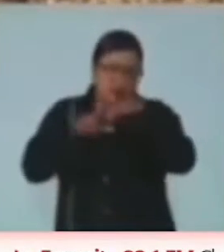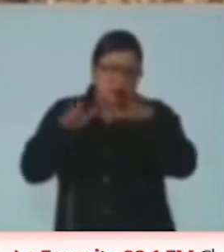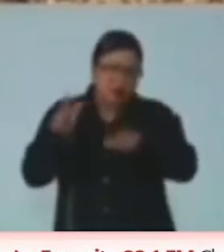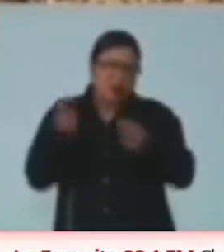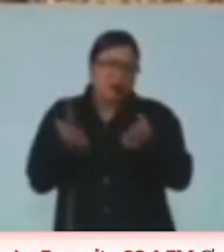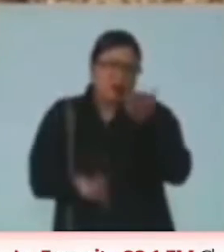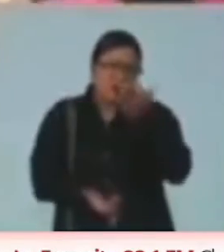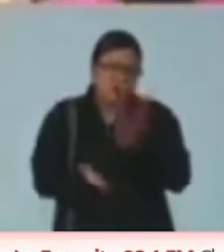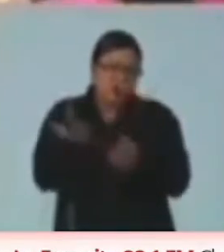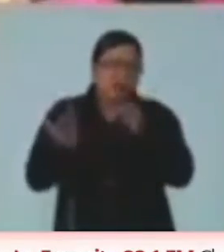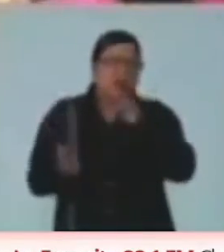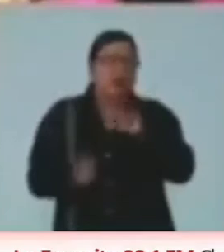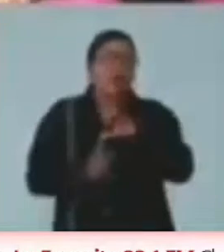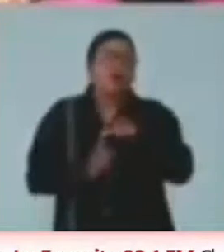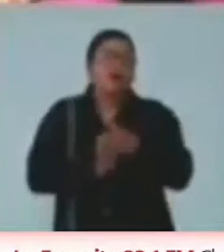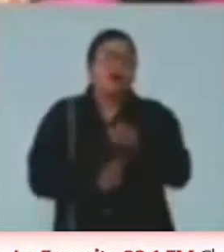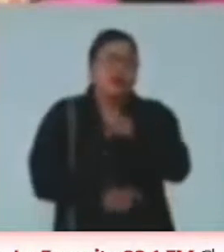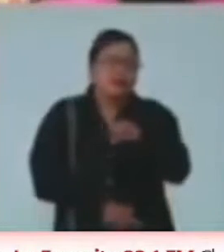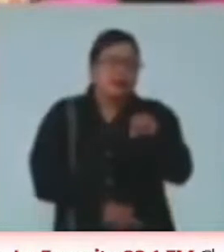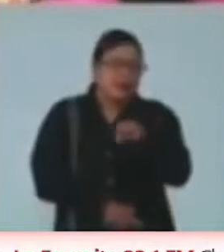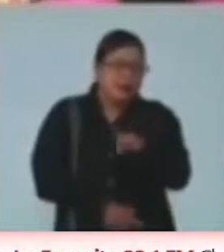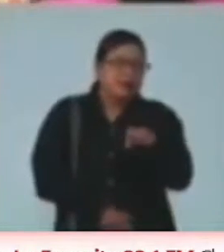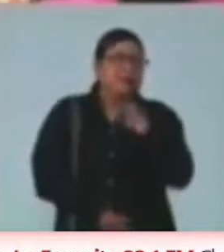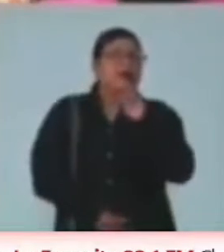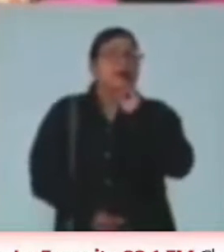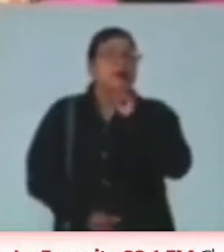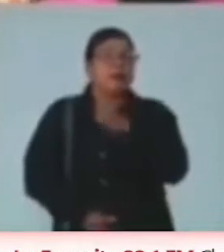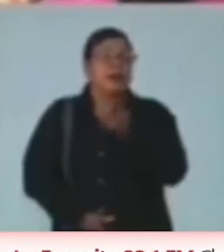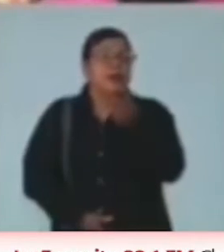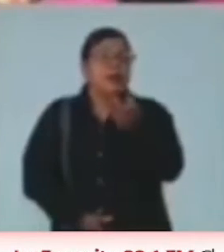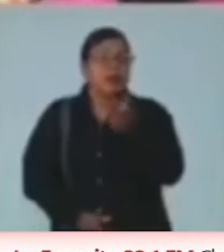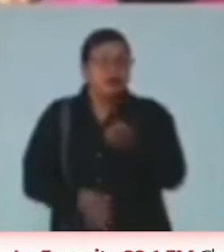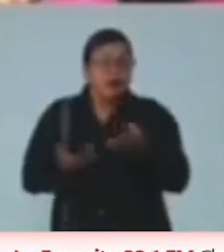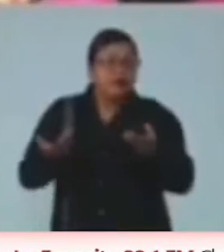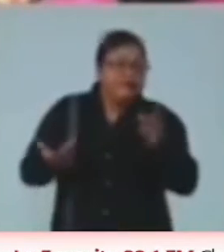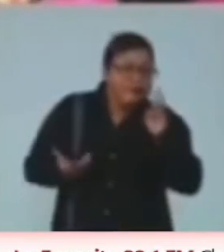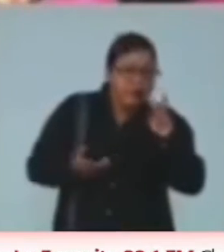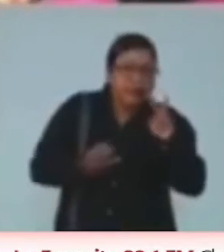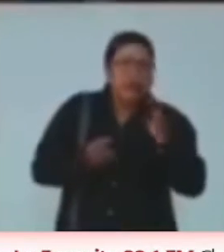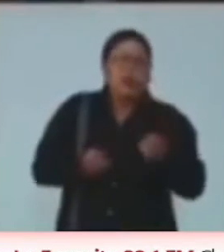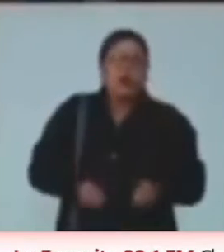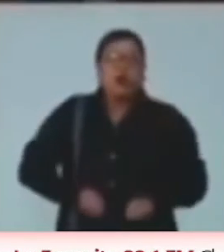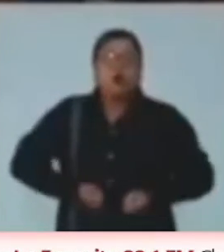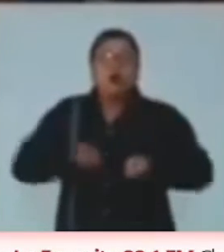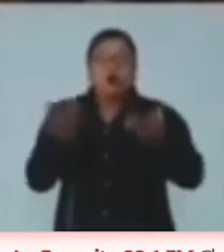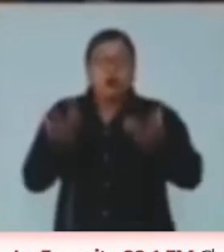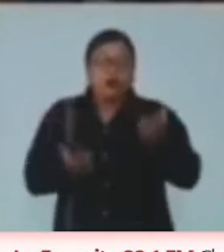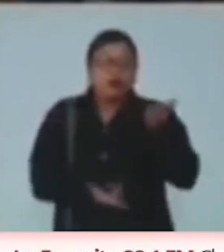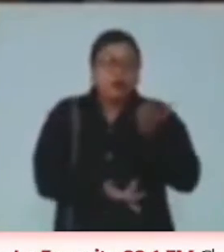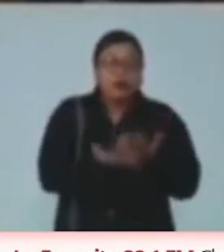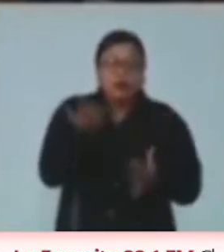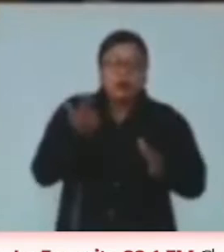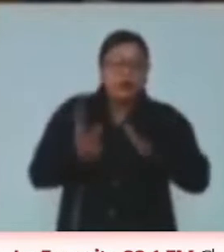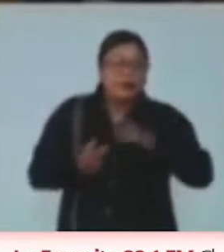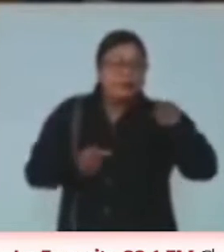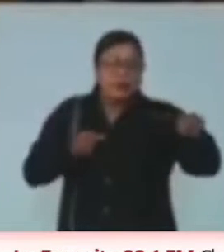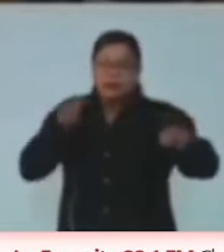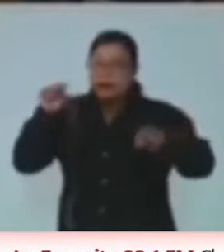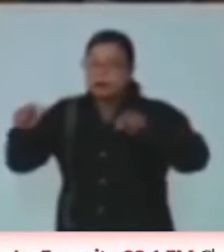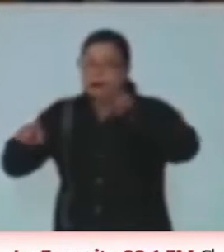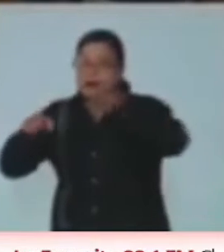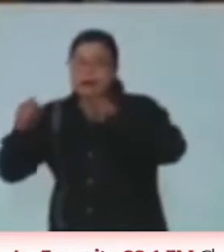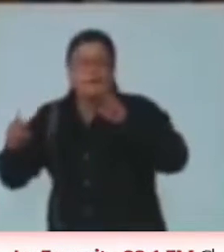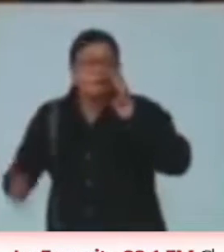nuestra Comisión Estatal. La finalidad era identificar cuántos frentes de incendios se estaban